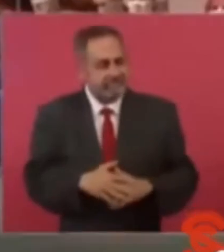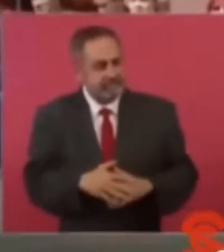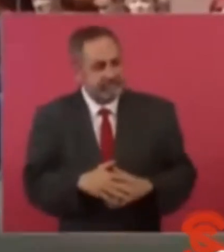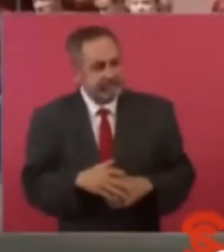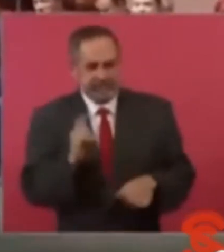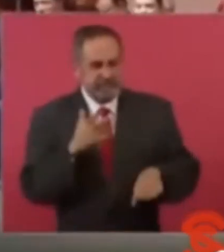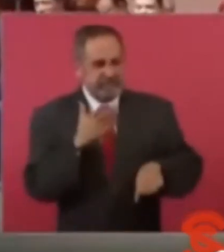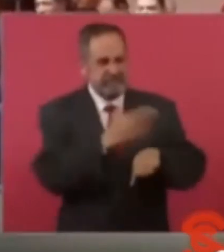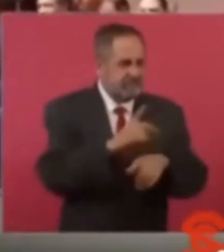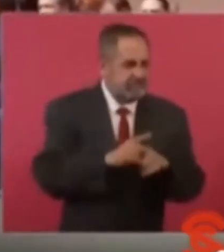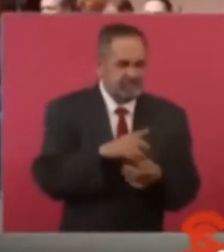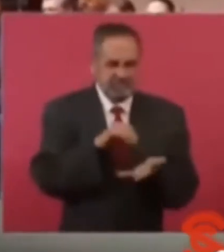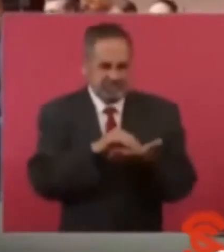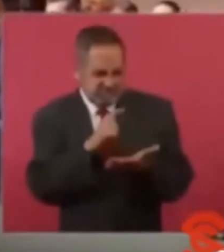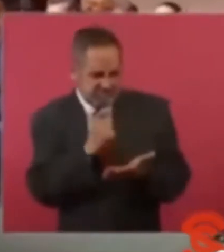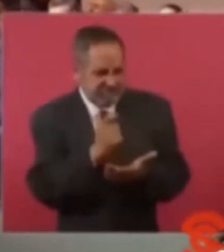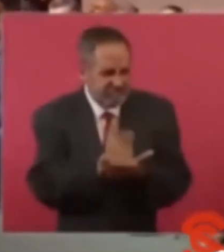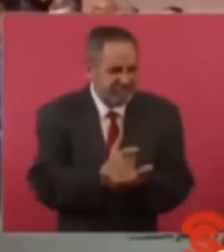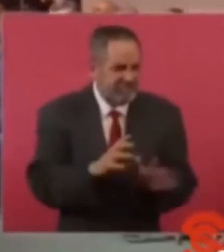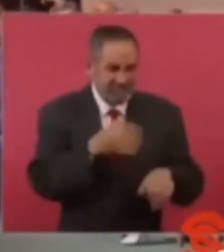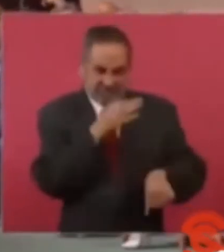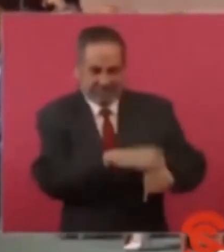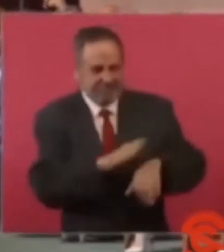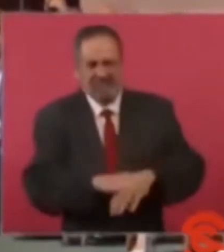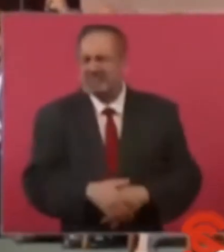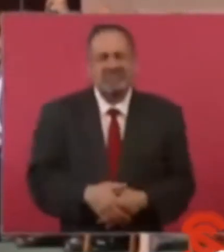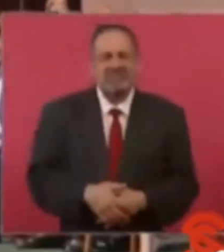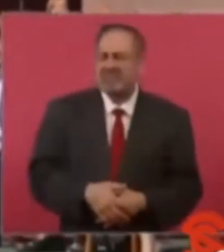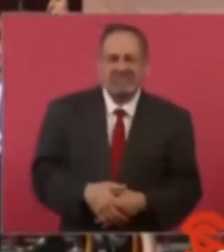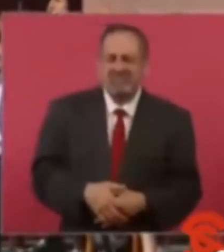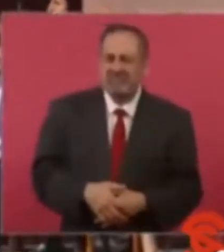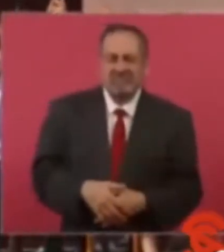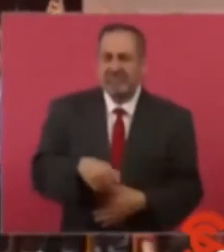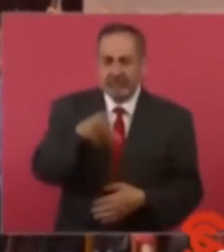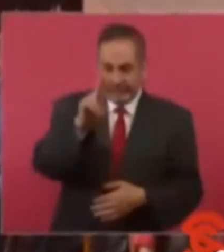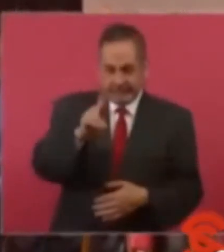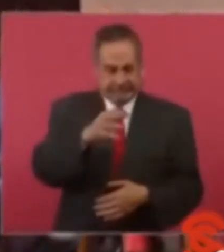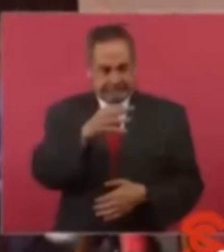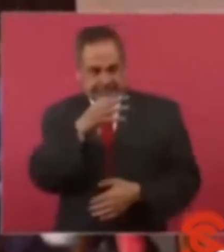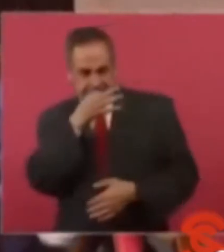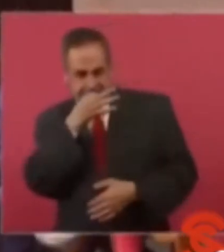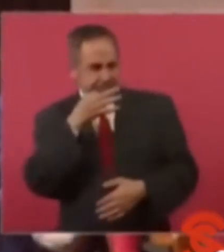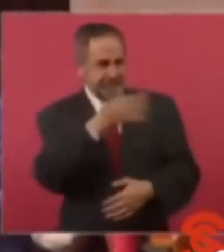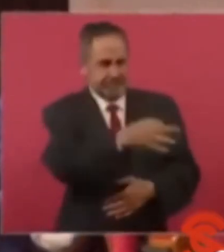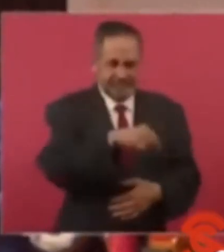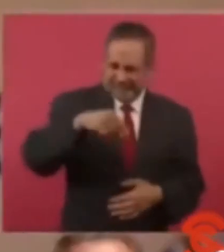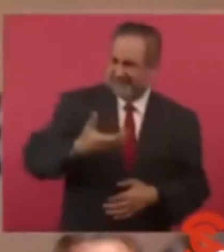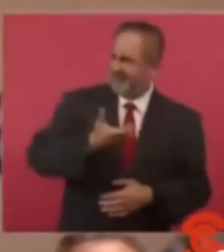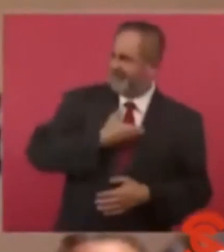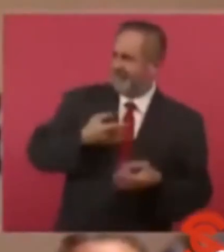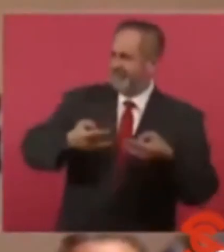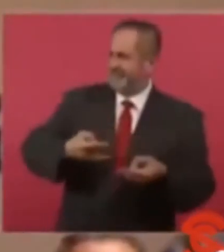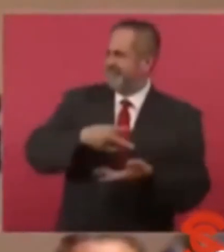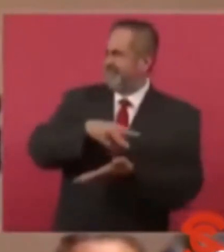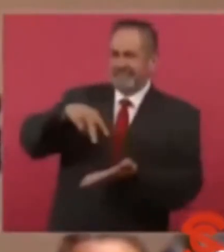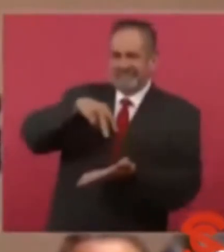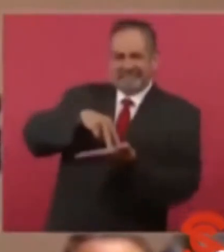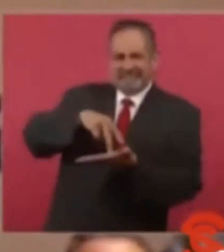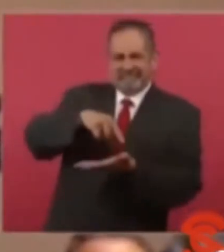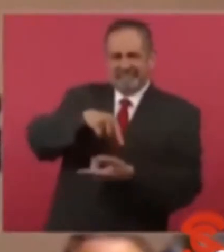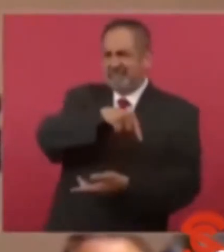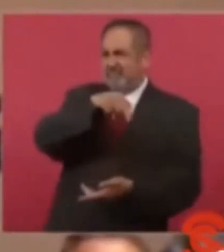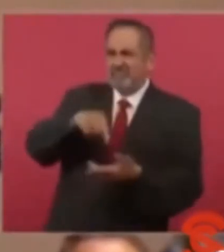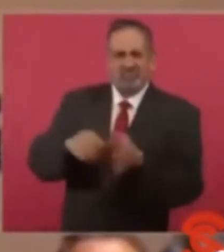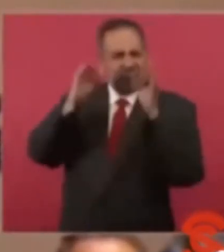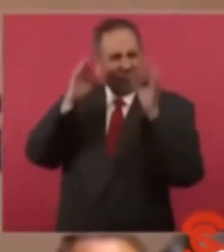advertencia, ni mucho menos amenaza. Pero les digo desde el Zócalo, la principal